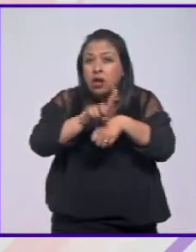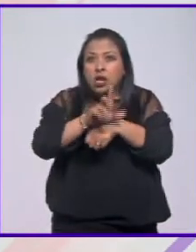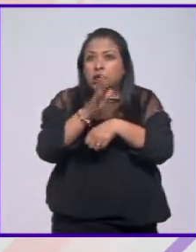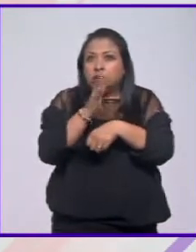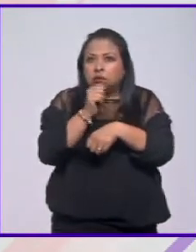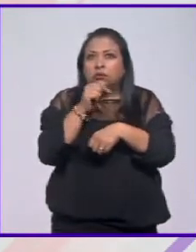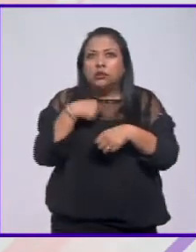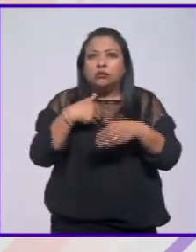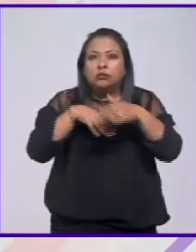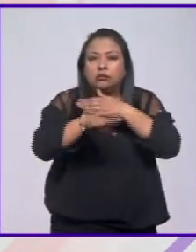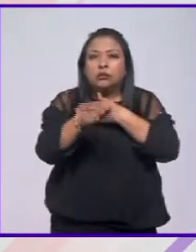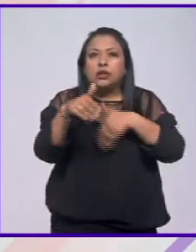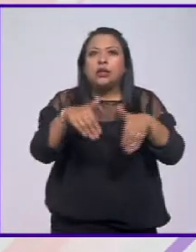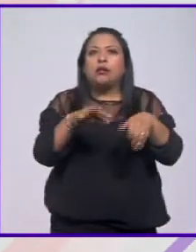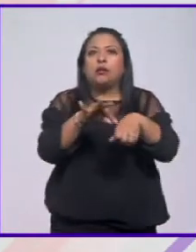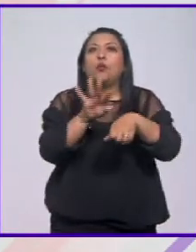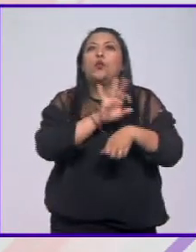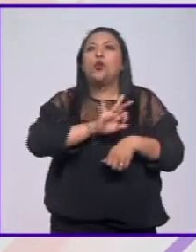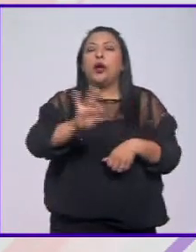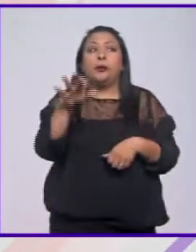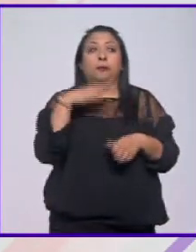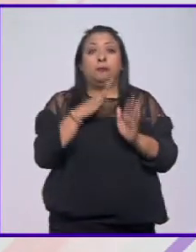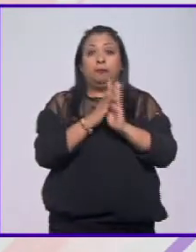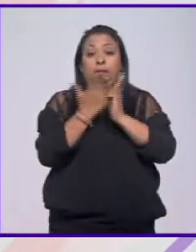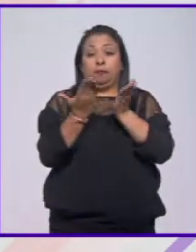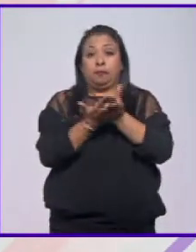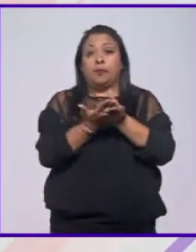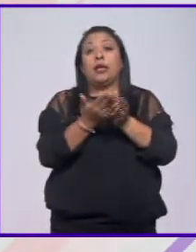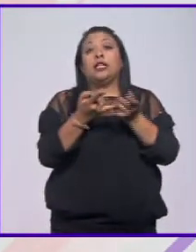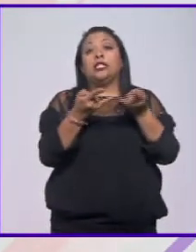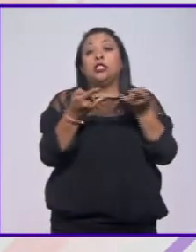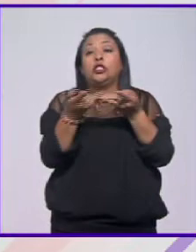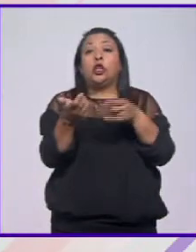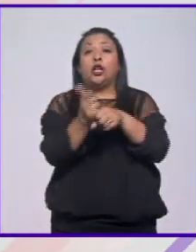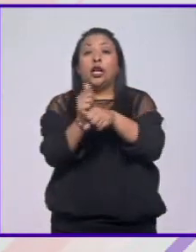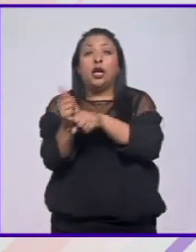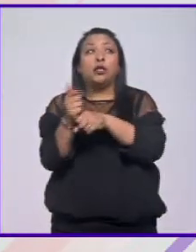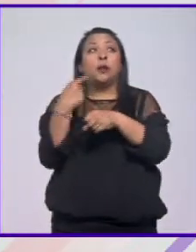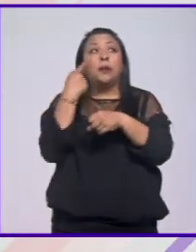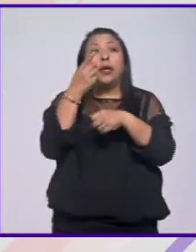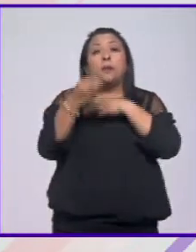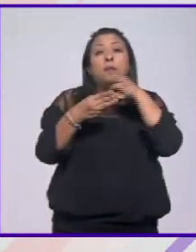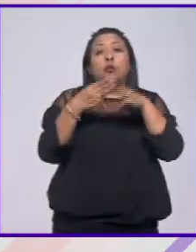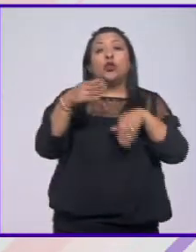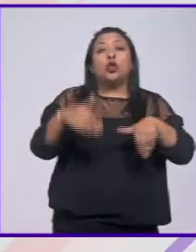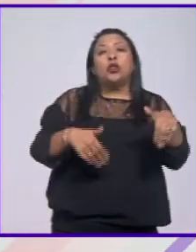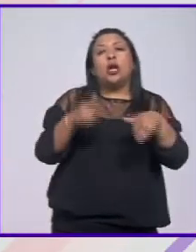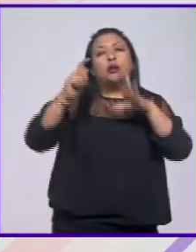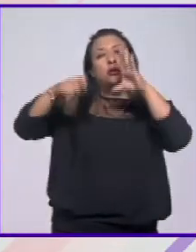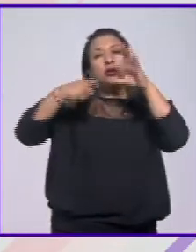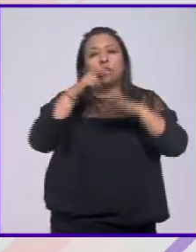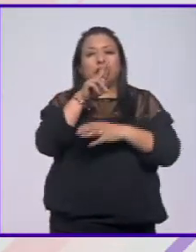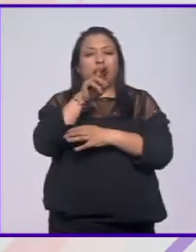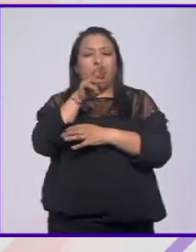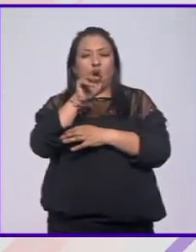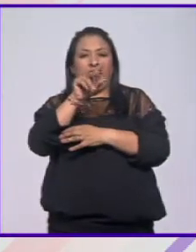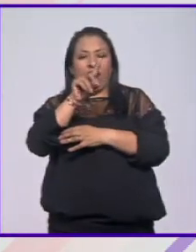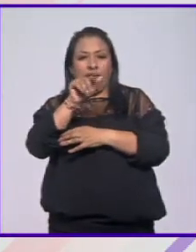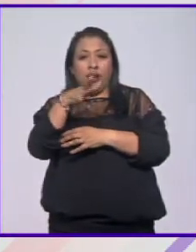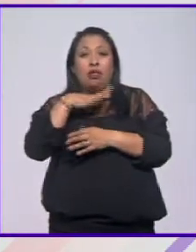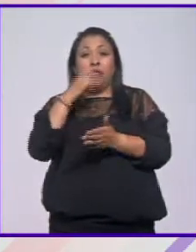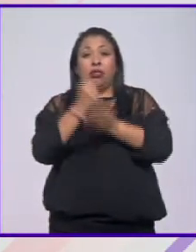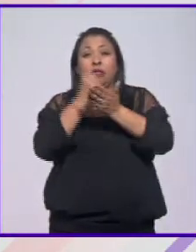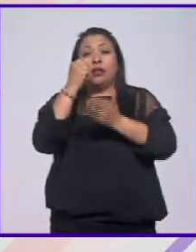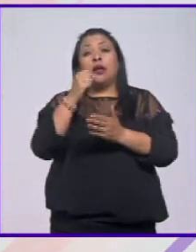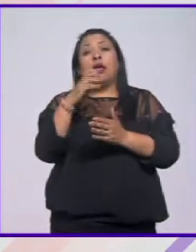cotidianamente. El libro Historias de Actores, un recorrido por el mundo teatral y cinematográfico de Raúl Adalid Sainz es